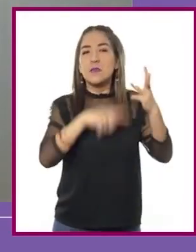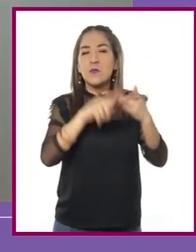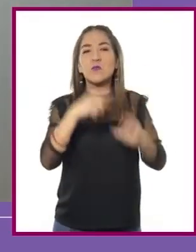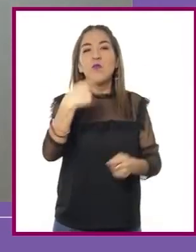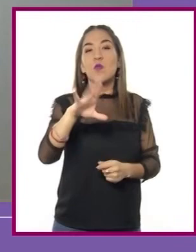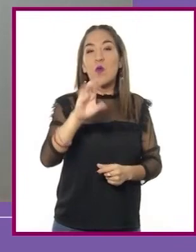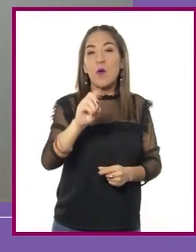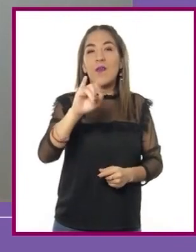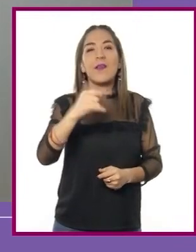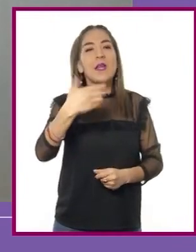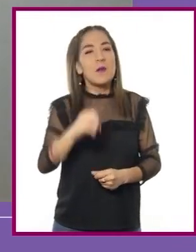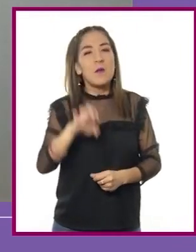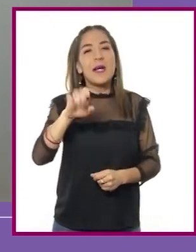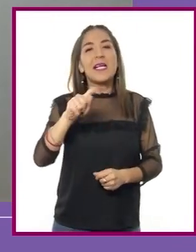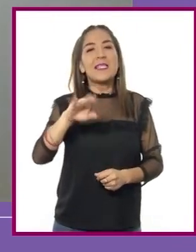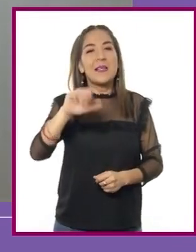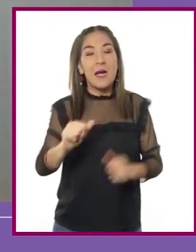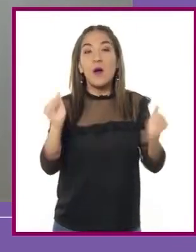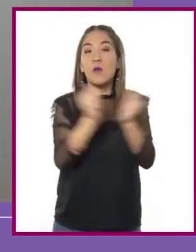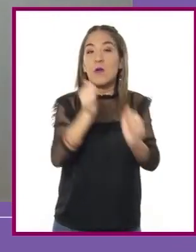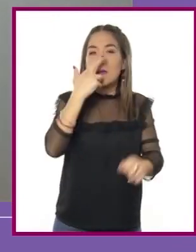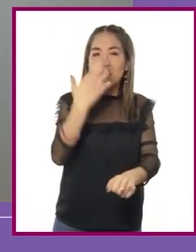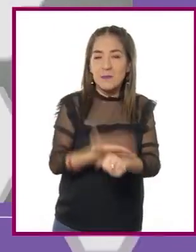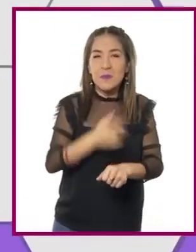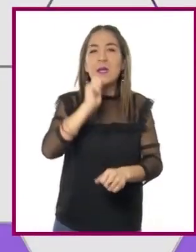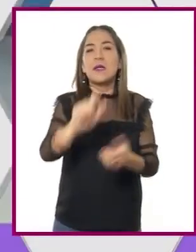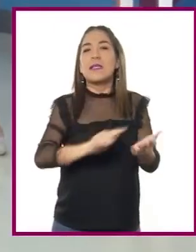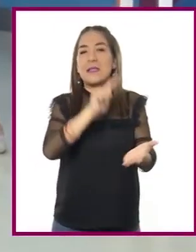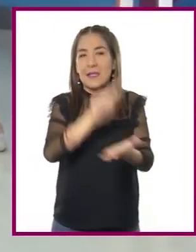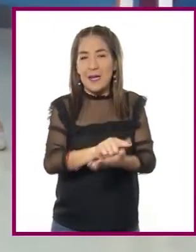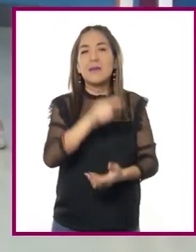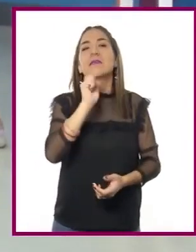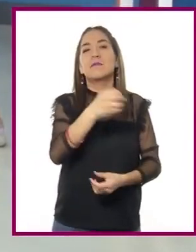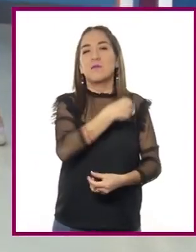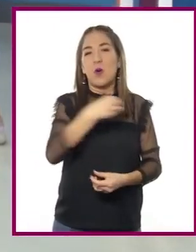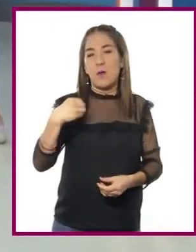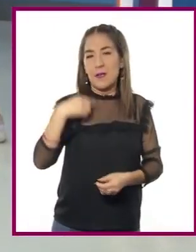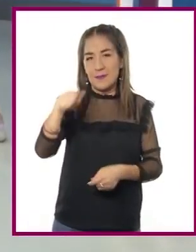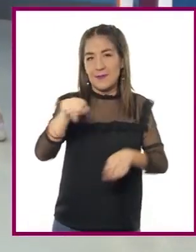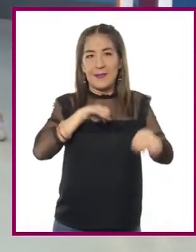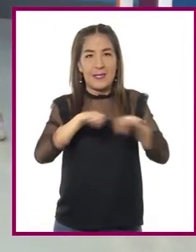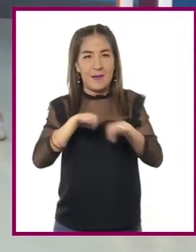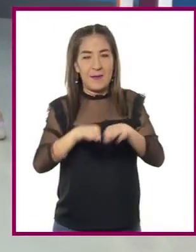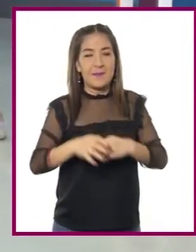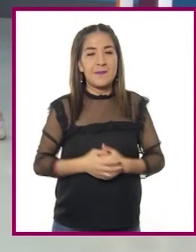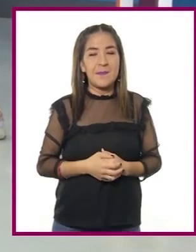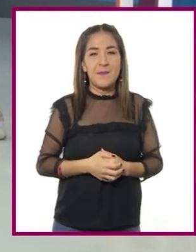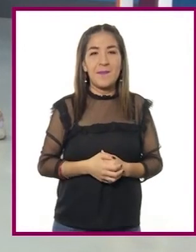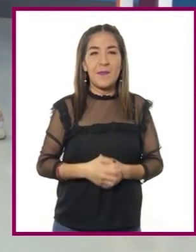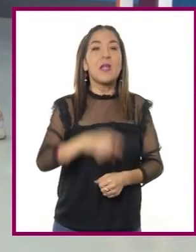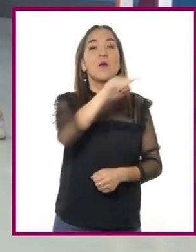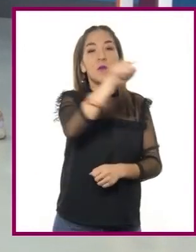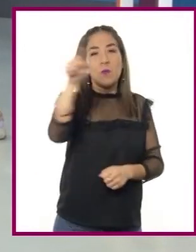ética basado en leyes y responsabilidades propias de su cargo. A ustedes en casa